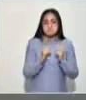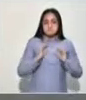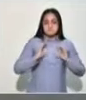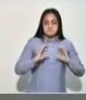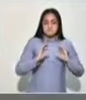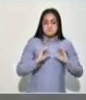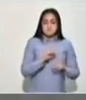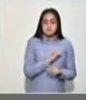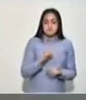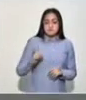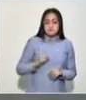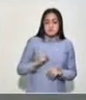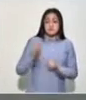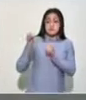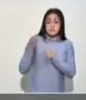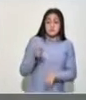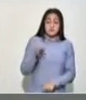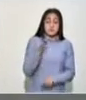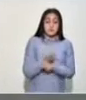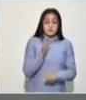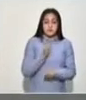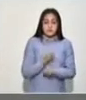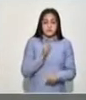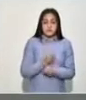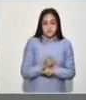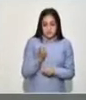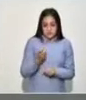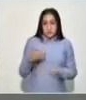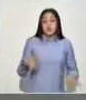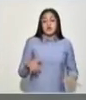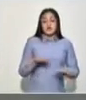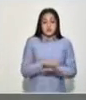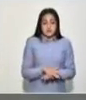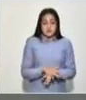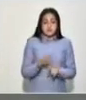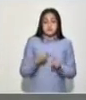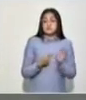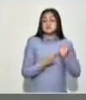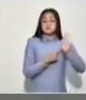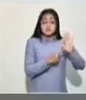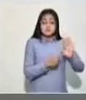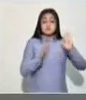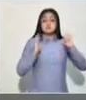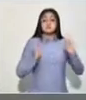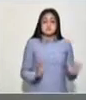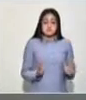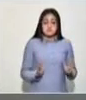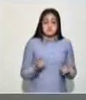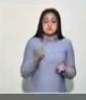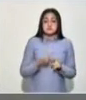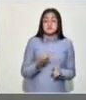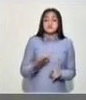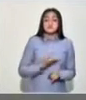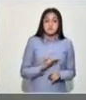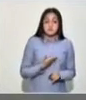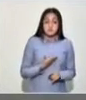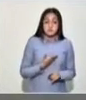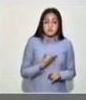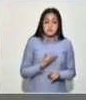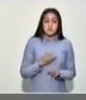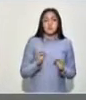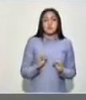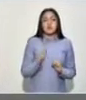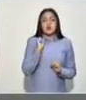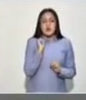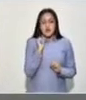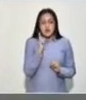precauciones, de traernos al estado esta variante que ya está demostrada que produce o